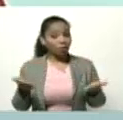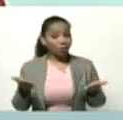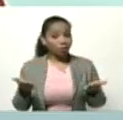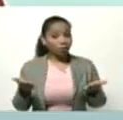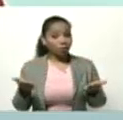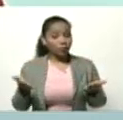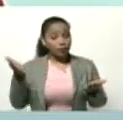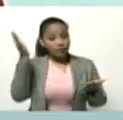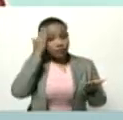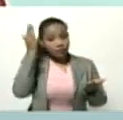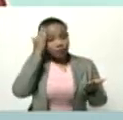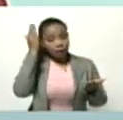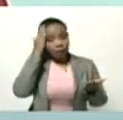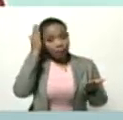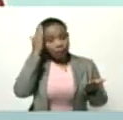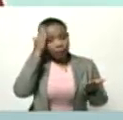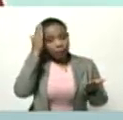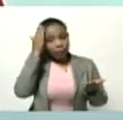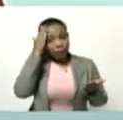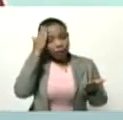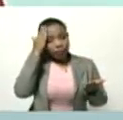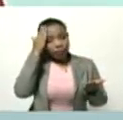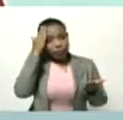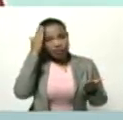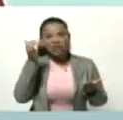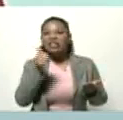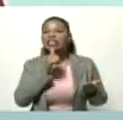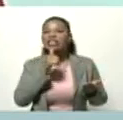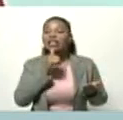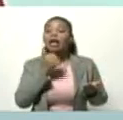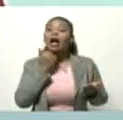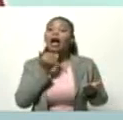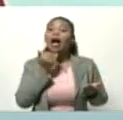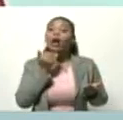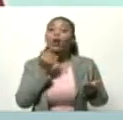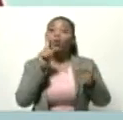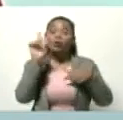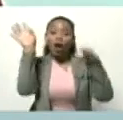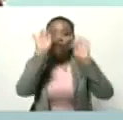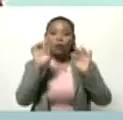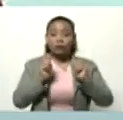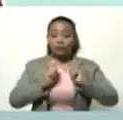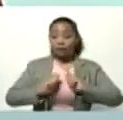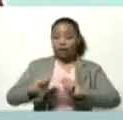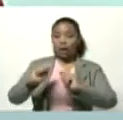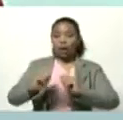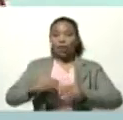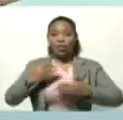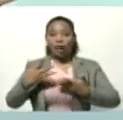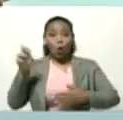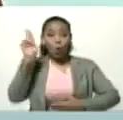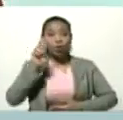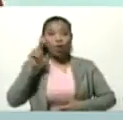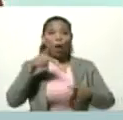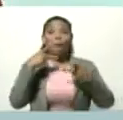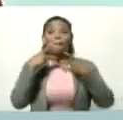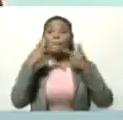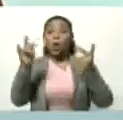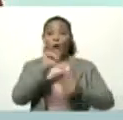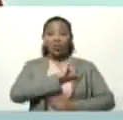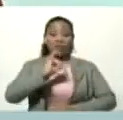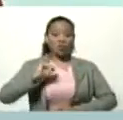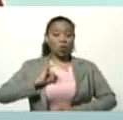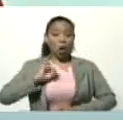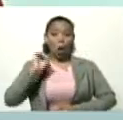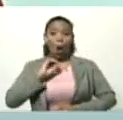que se sepa, que lo sepan pues, quienes de alguna manera han tenido la intención de usar propaganda individual